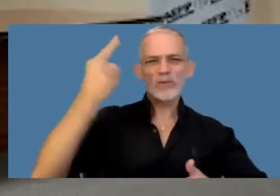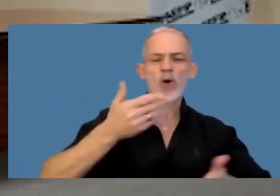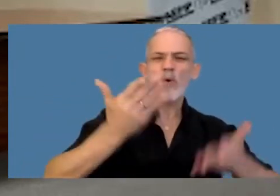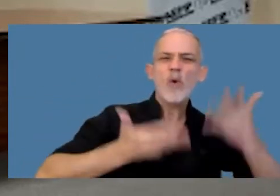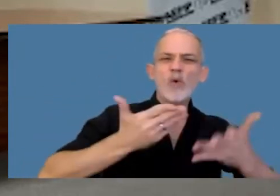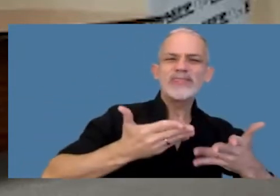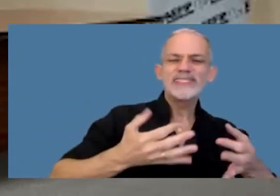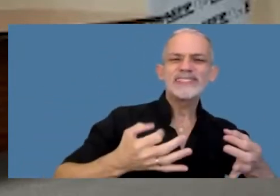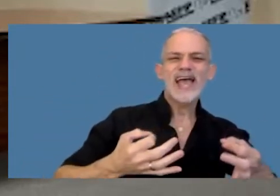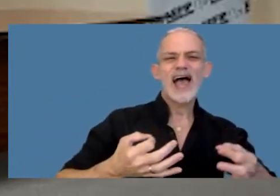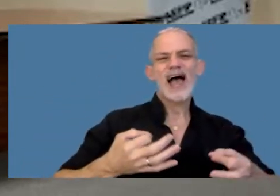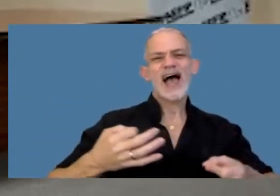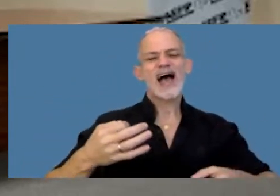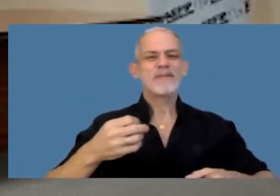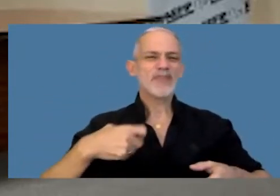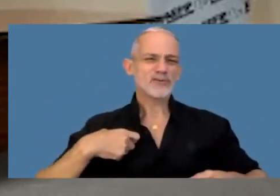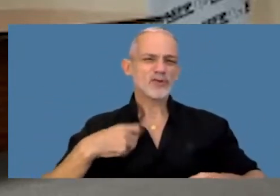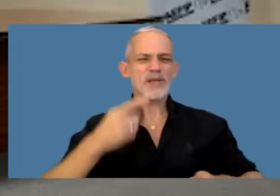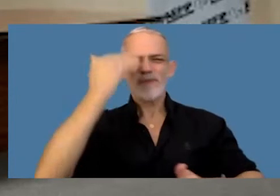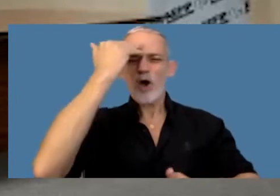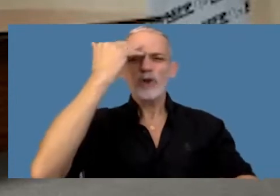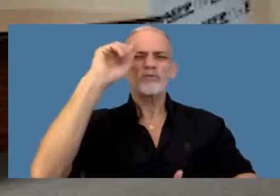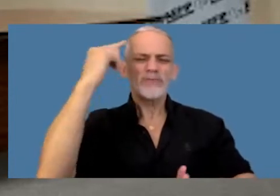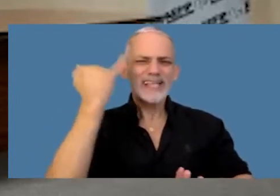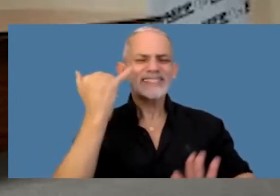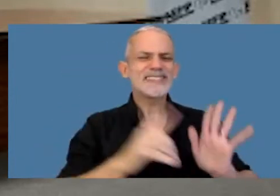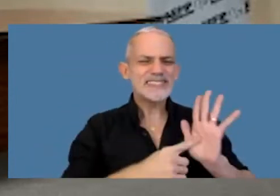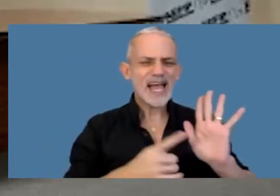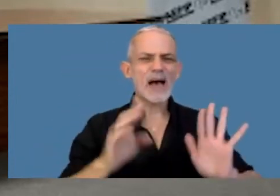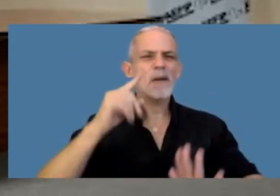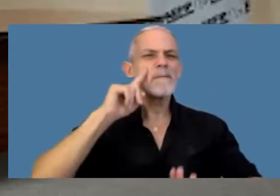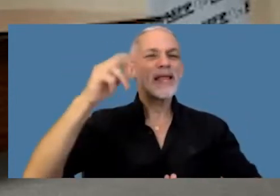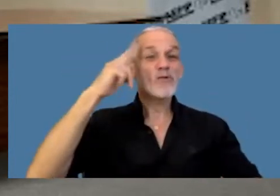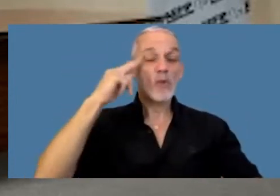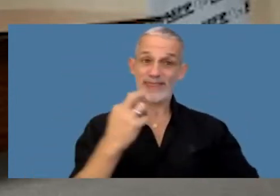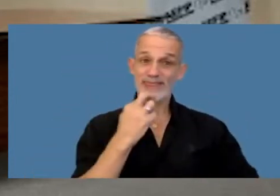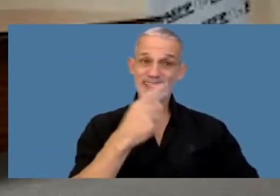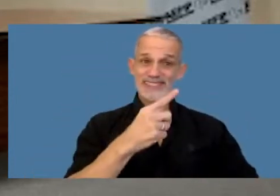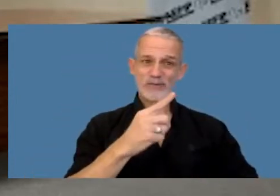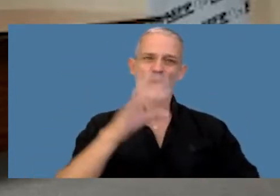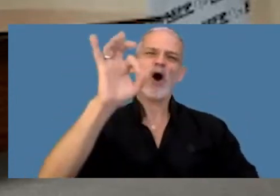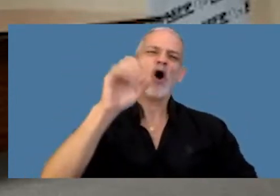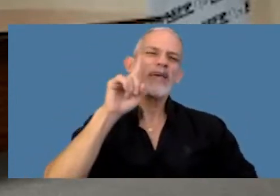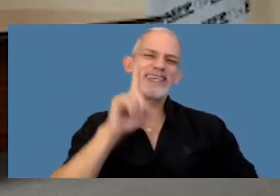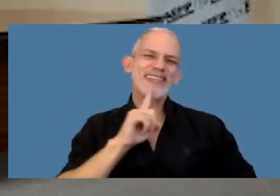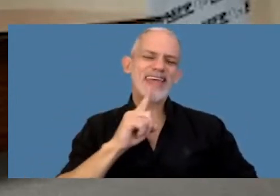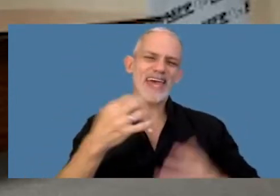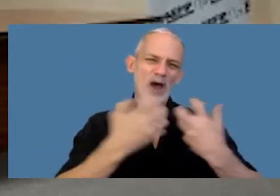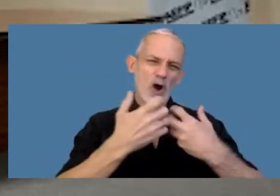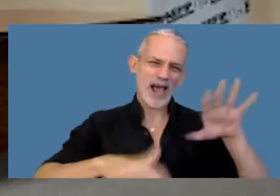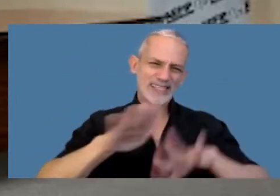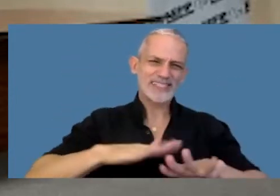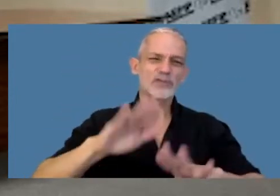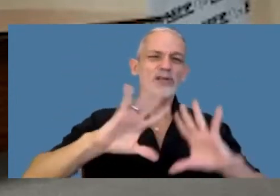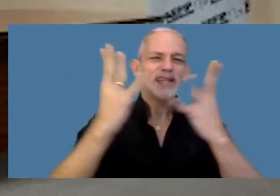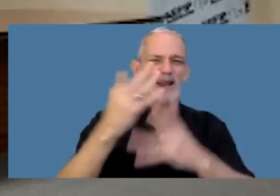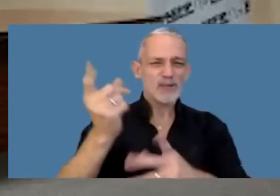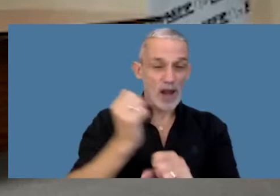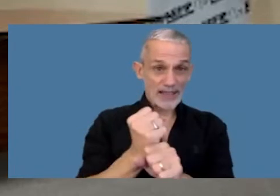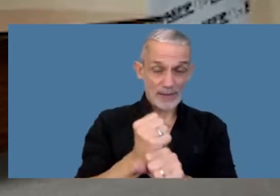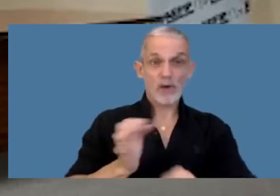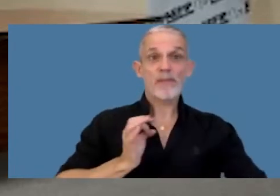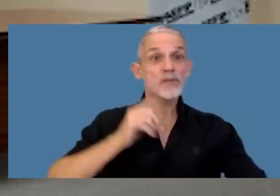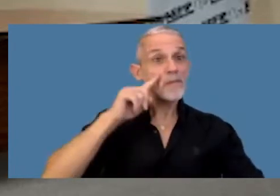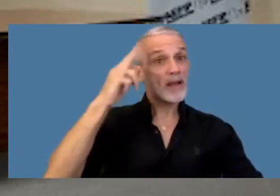ya había estado en la Constitución de 1919 de OIT. Pero fíjense, el año